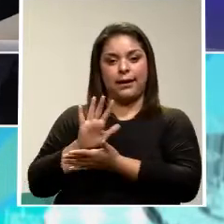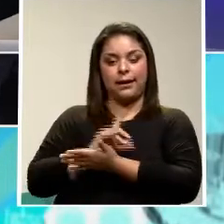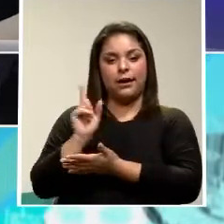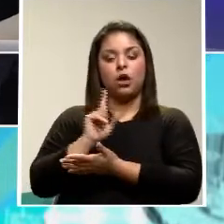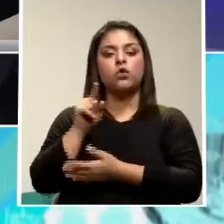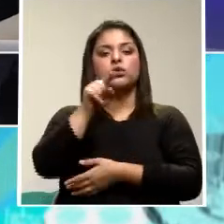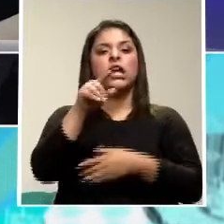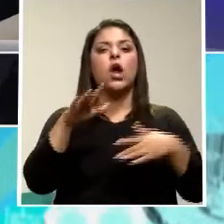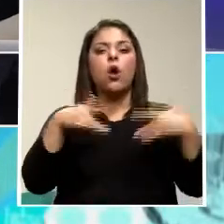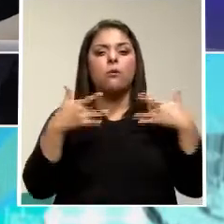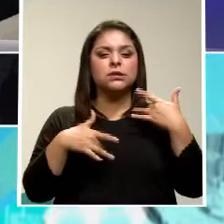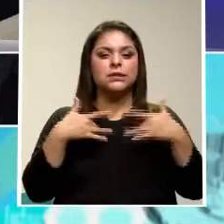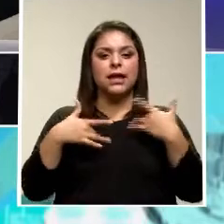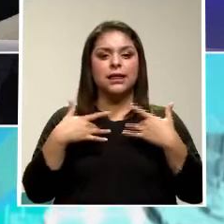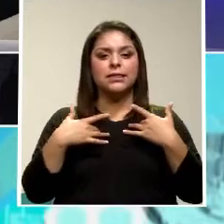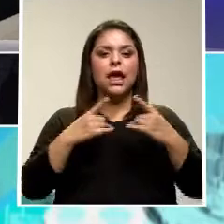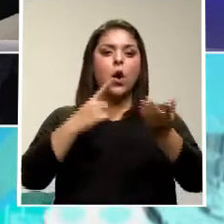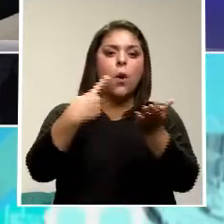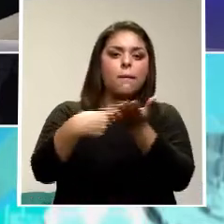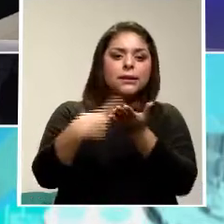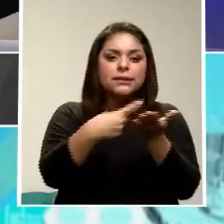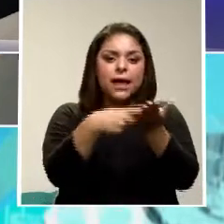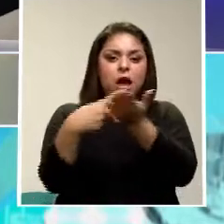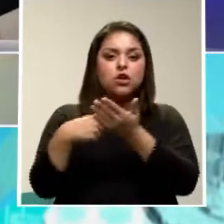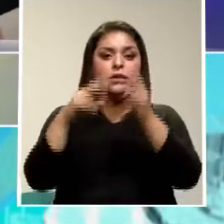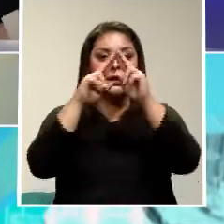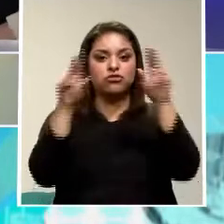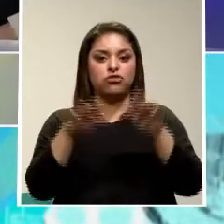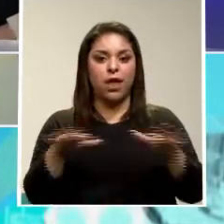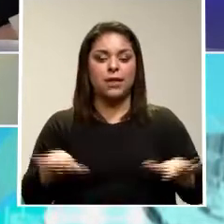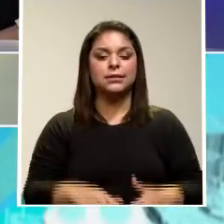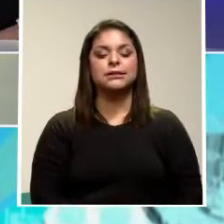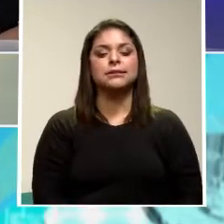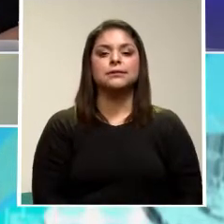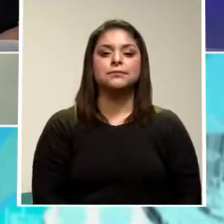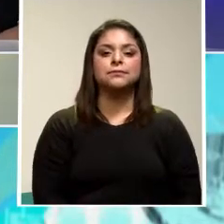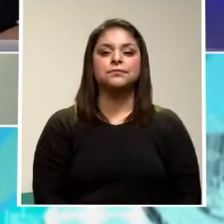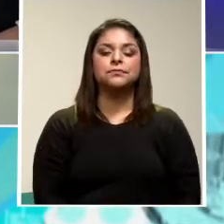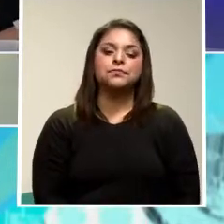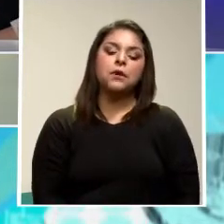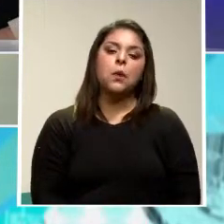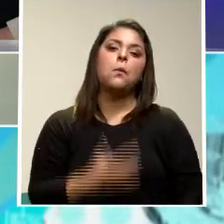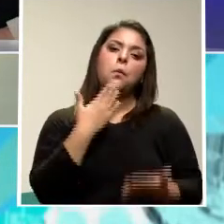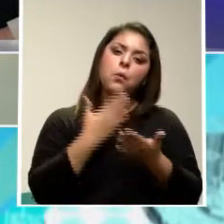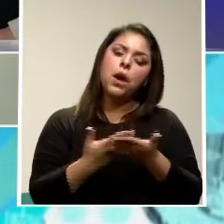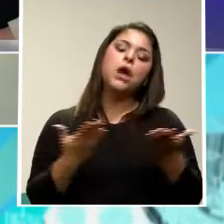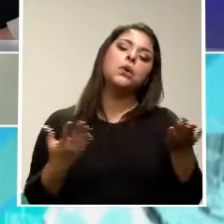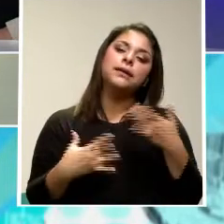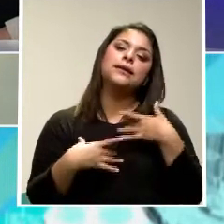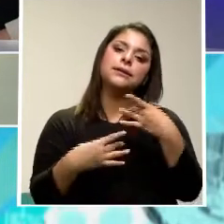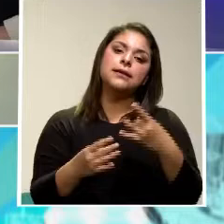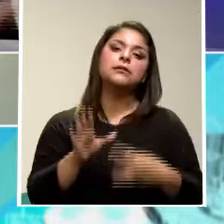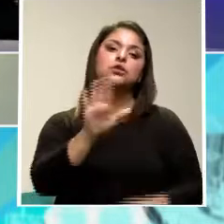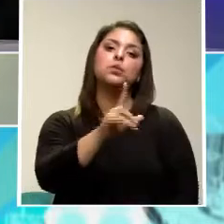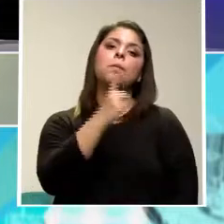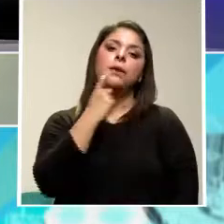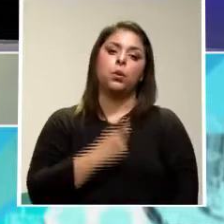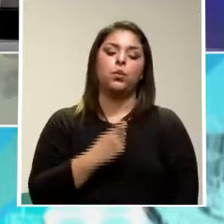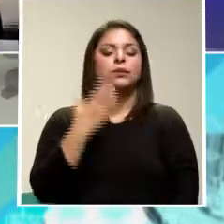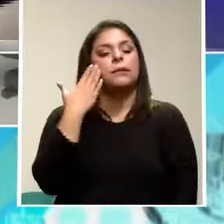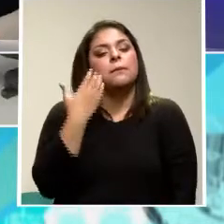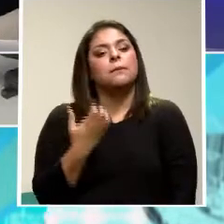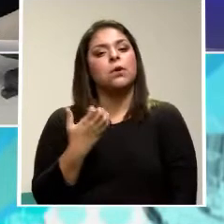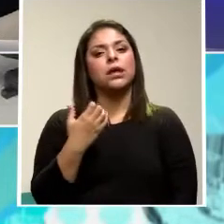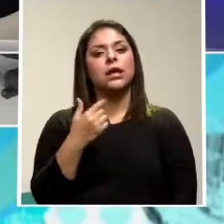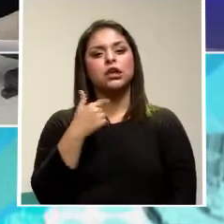al feedback, al comentario en redes? Mira, qué interesante tu pregunta, porque al poner el